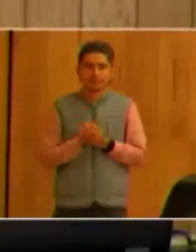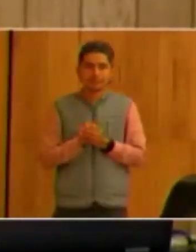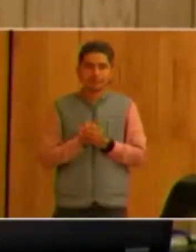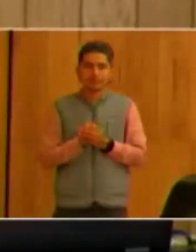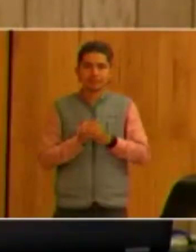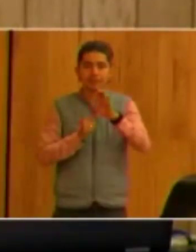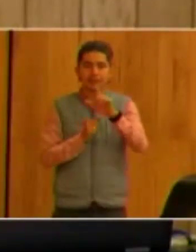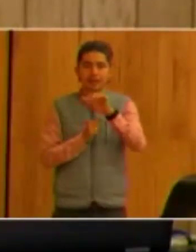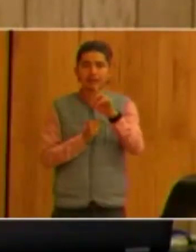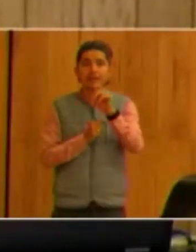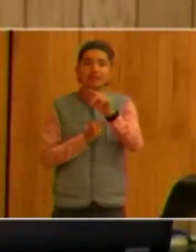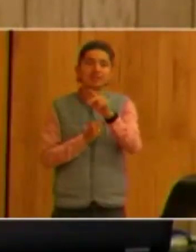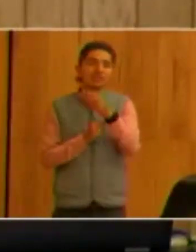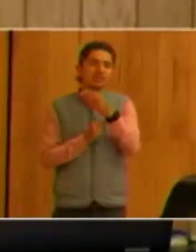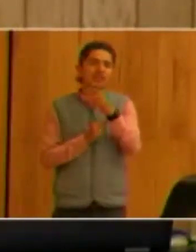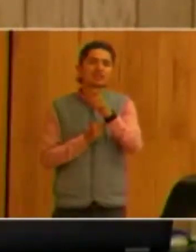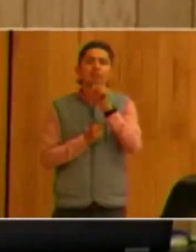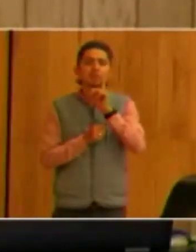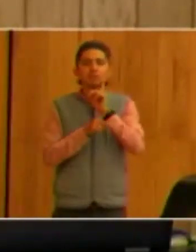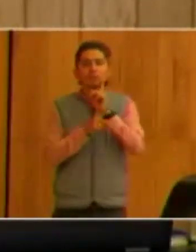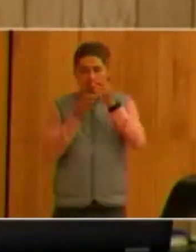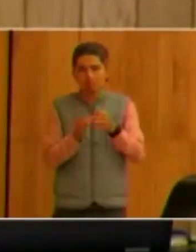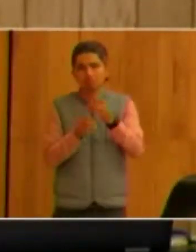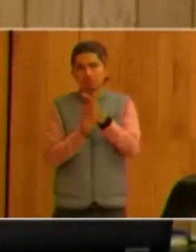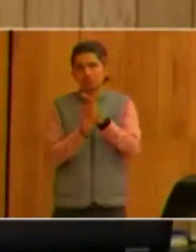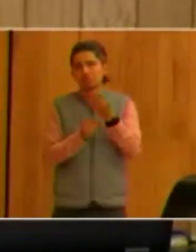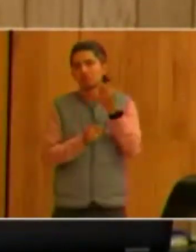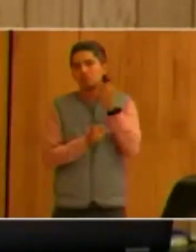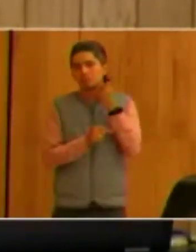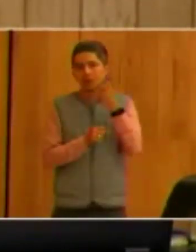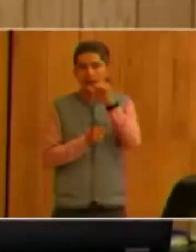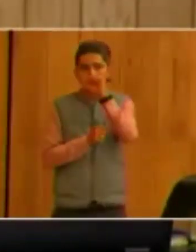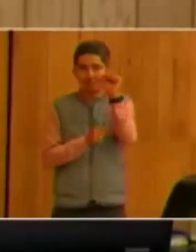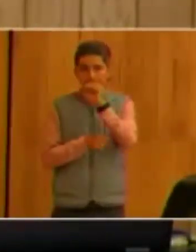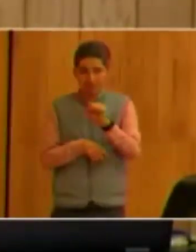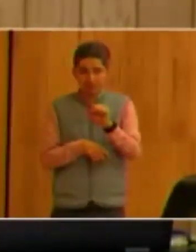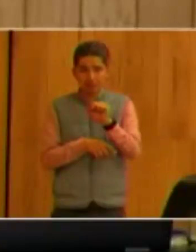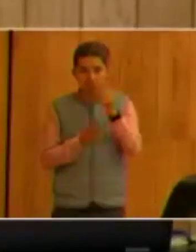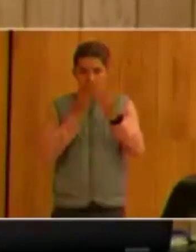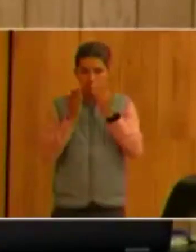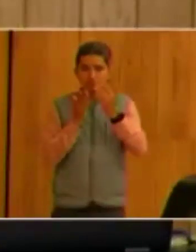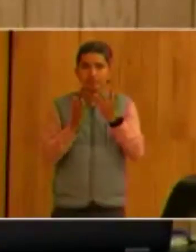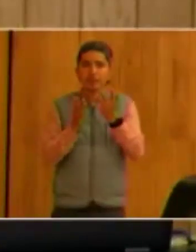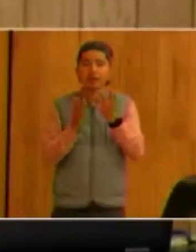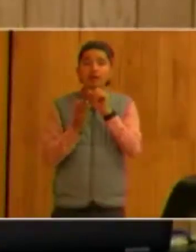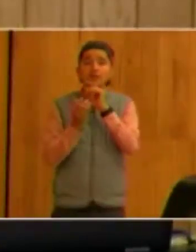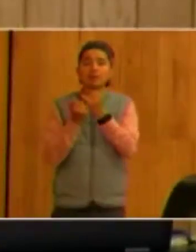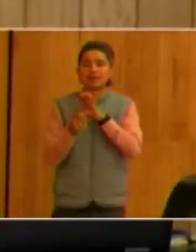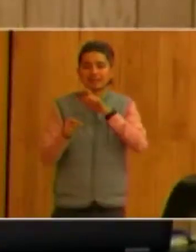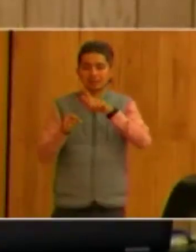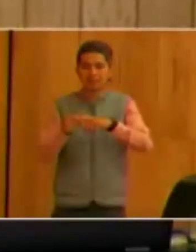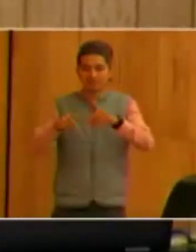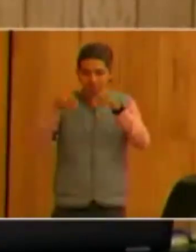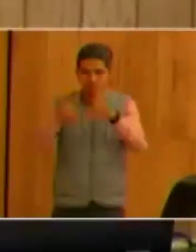Elizabeth Flores Santamaría es licenciada en Derecho por la Universidad La Salle de Morelia. Aprobó la especialidad sobre